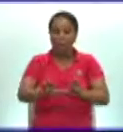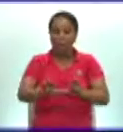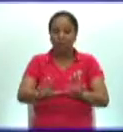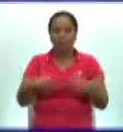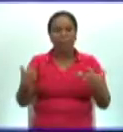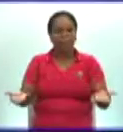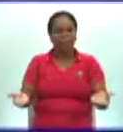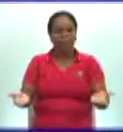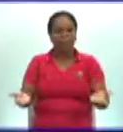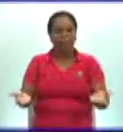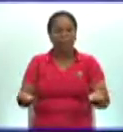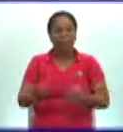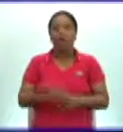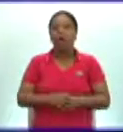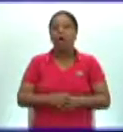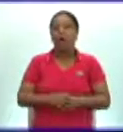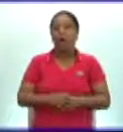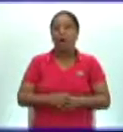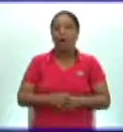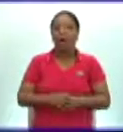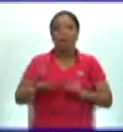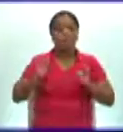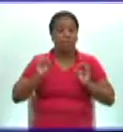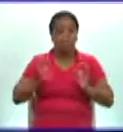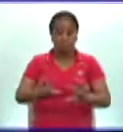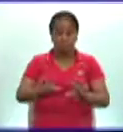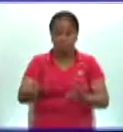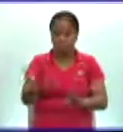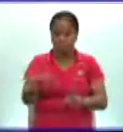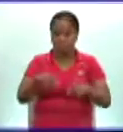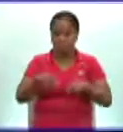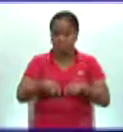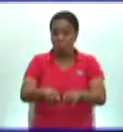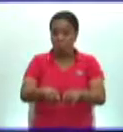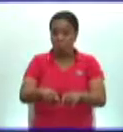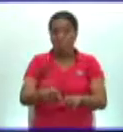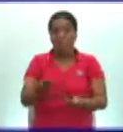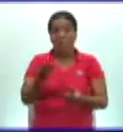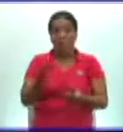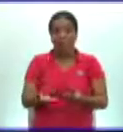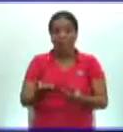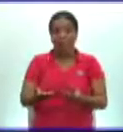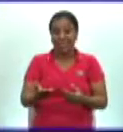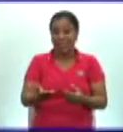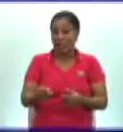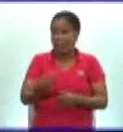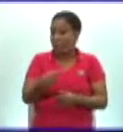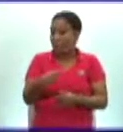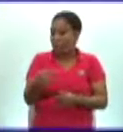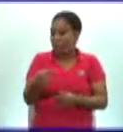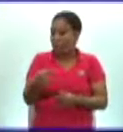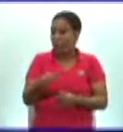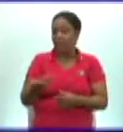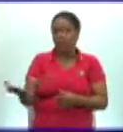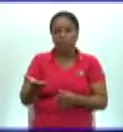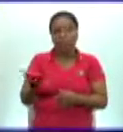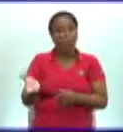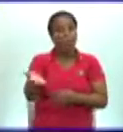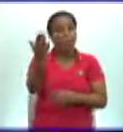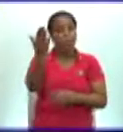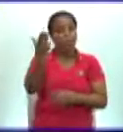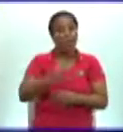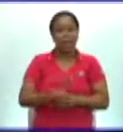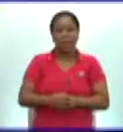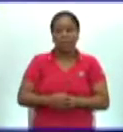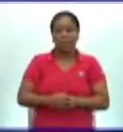ocurría? Bueno, al aplicar la misma fuerza, el que tenía menor masa se movía con mayor rapidez. Por lo